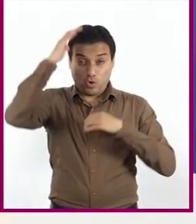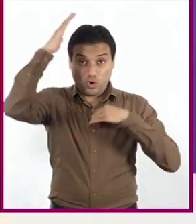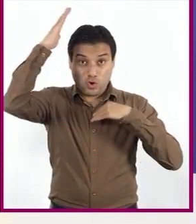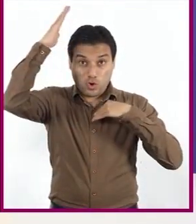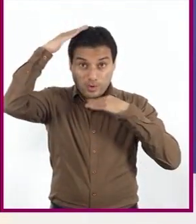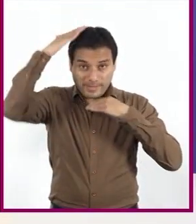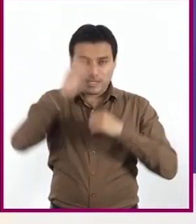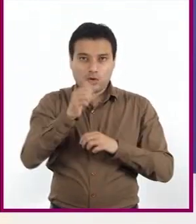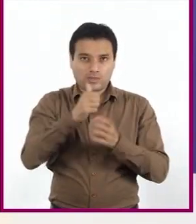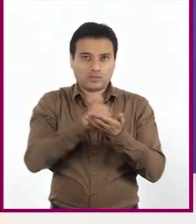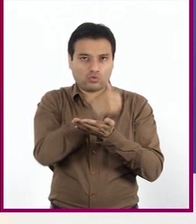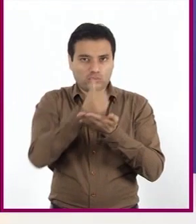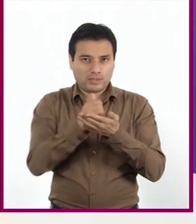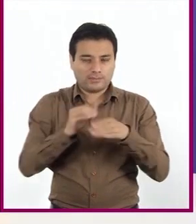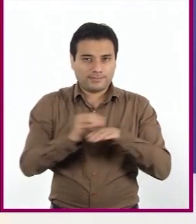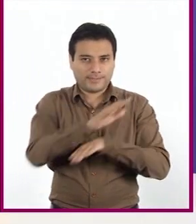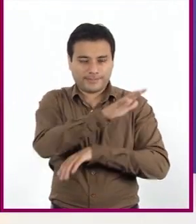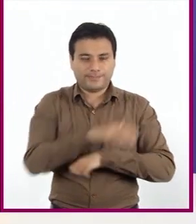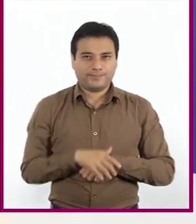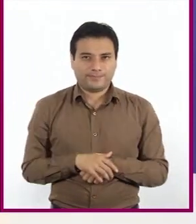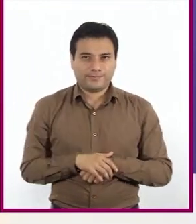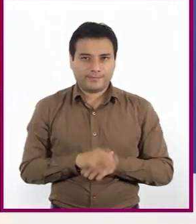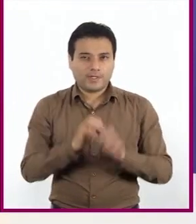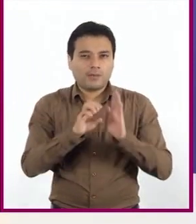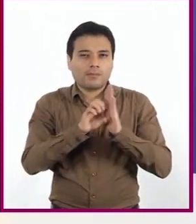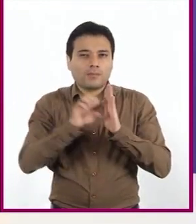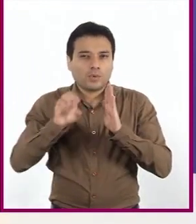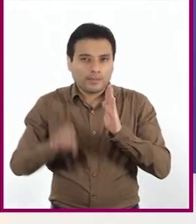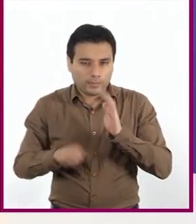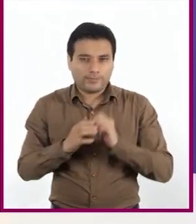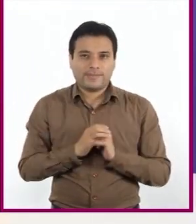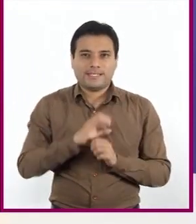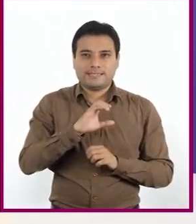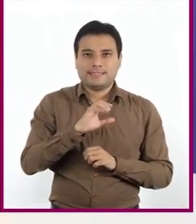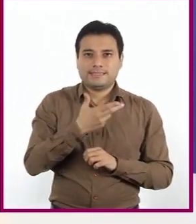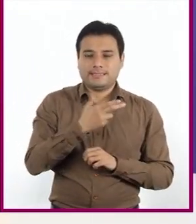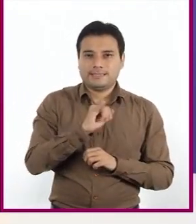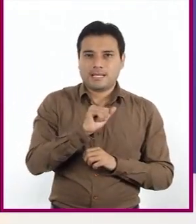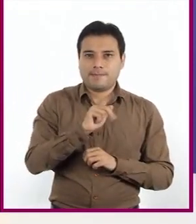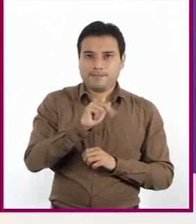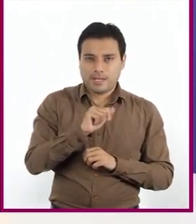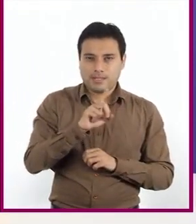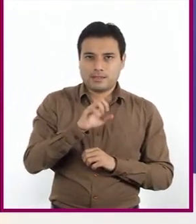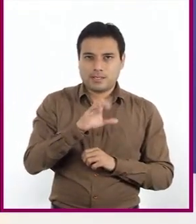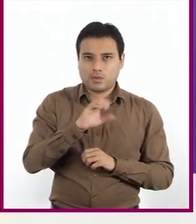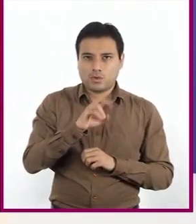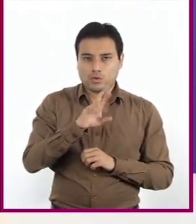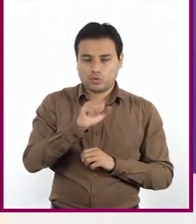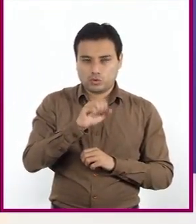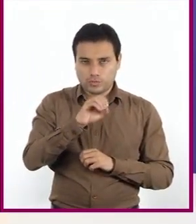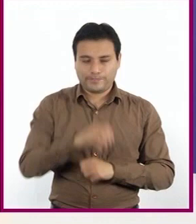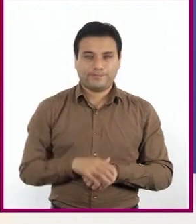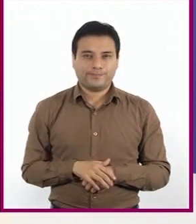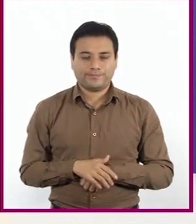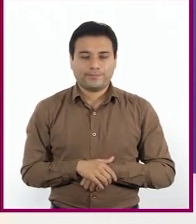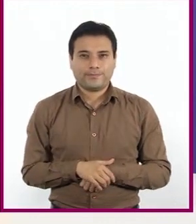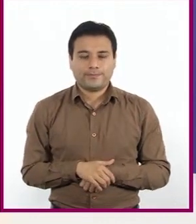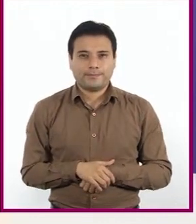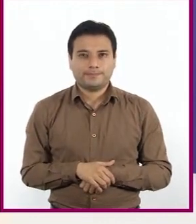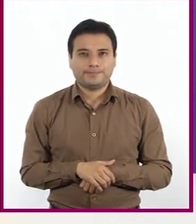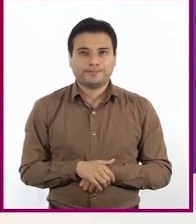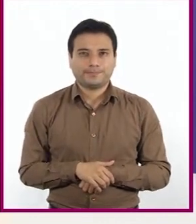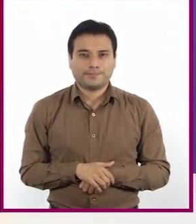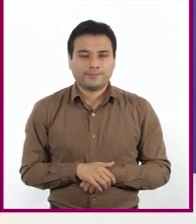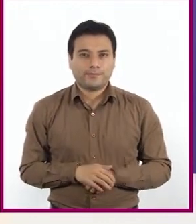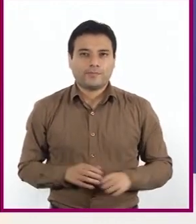ciudades prehispánicas, como la ubicada en Chiapa de Corzo. Para hablar de las influencias de la